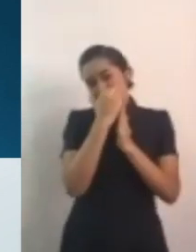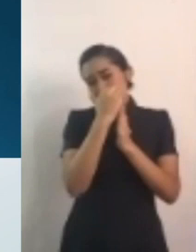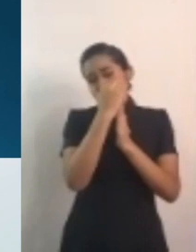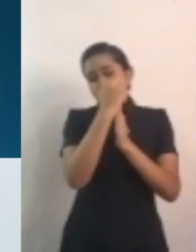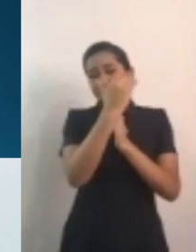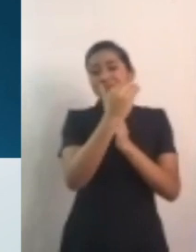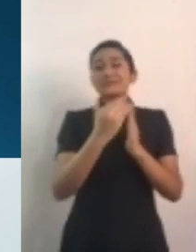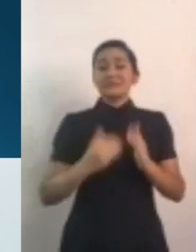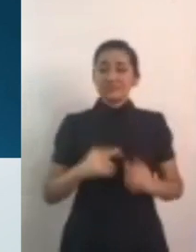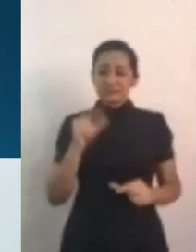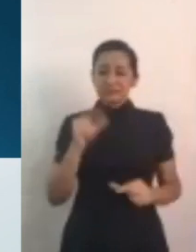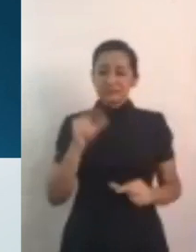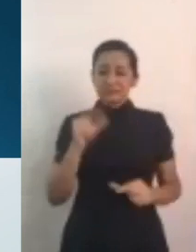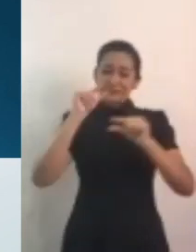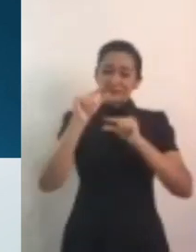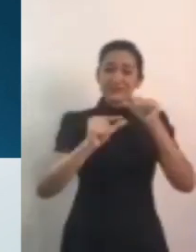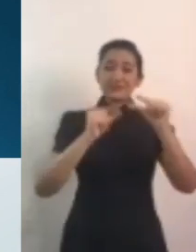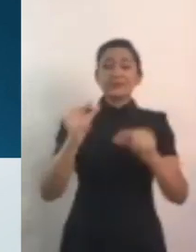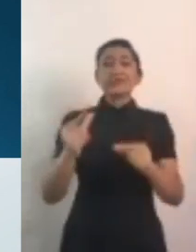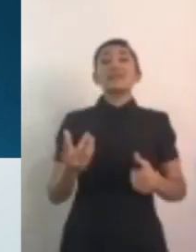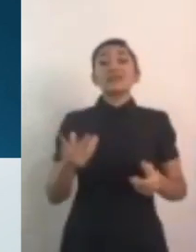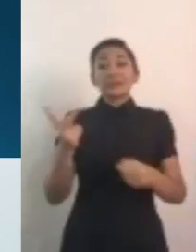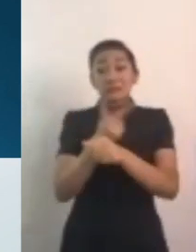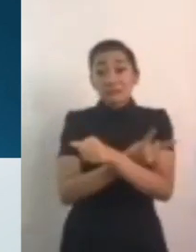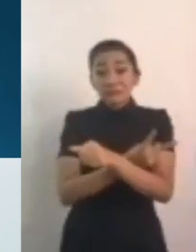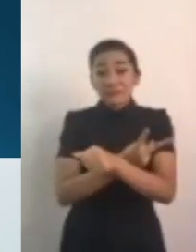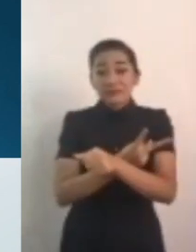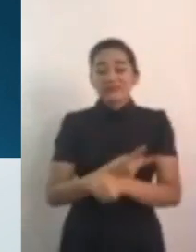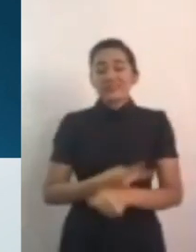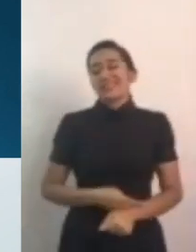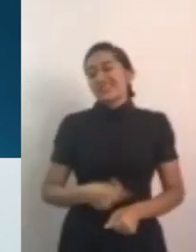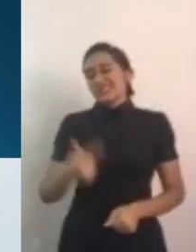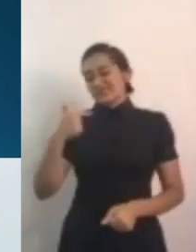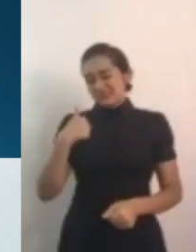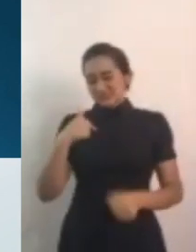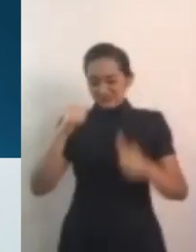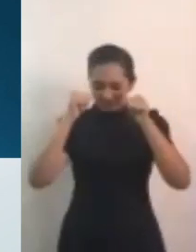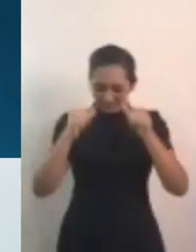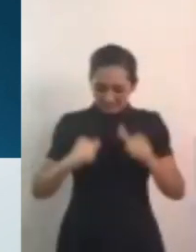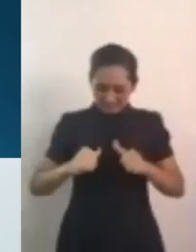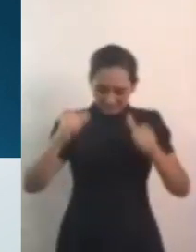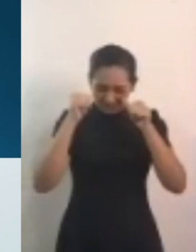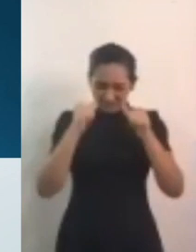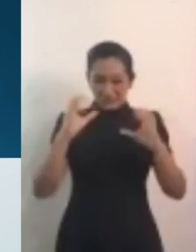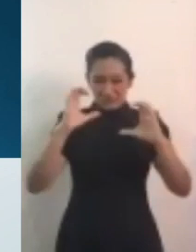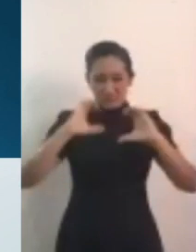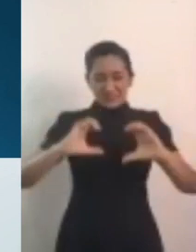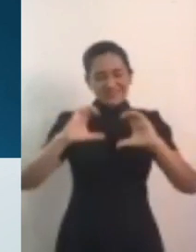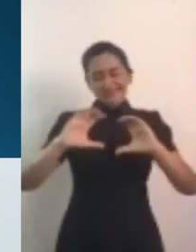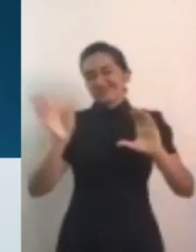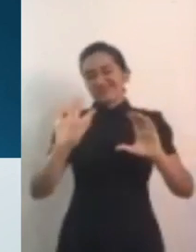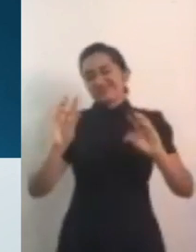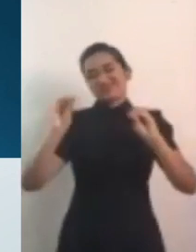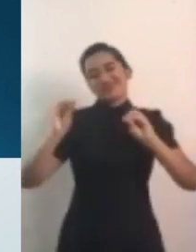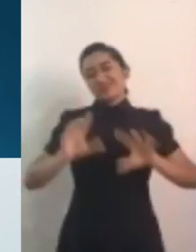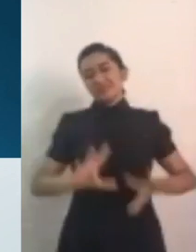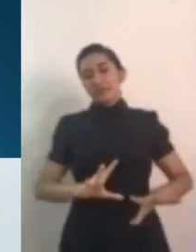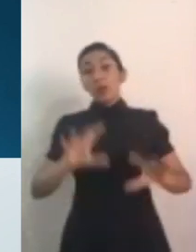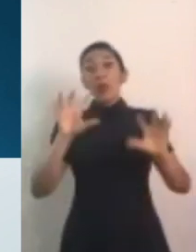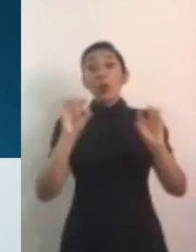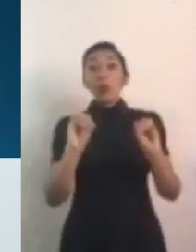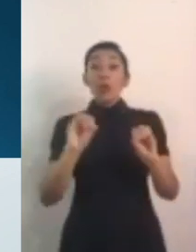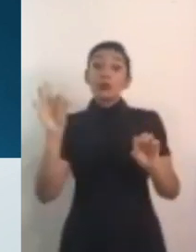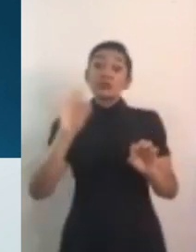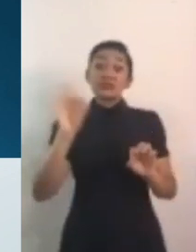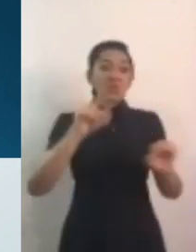de la persona que empieza a dejar de hacer cosas adaptativas. Hay cinismo, puede haber descalificación,